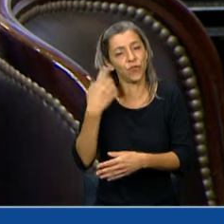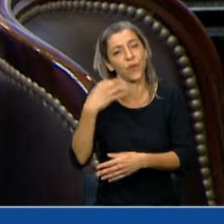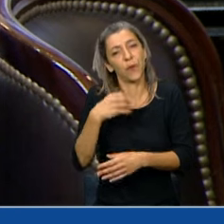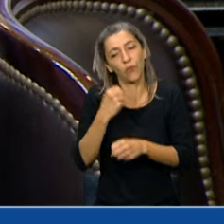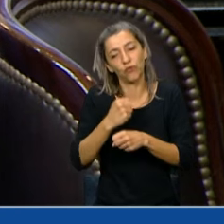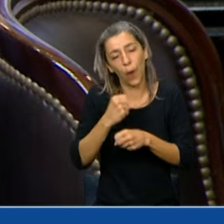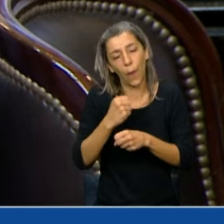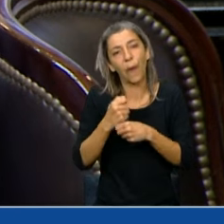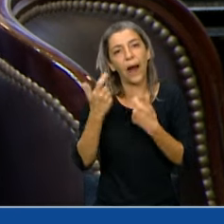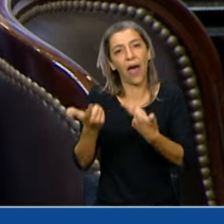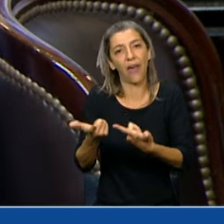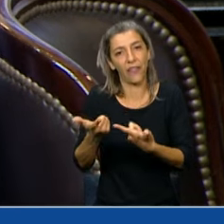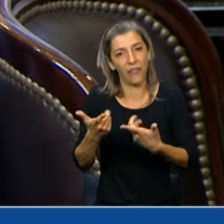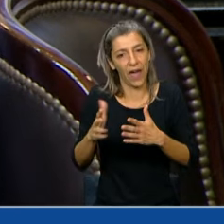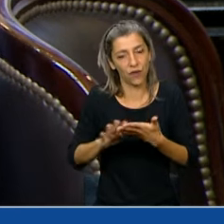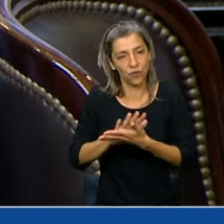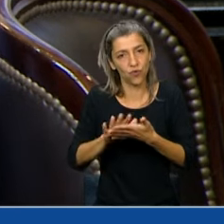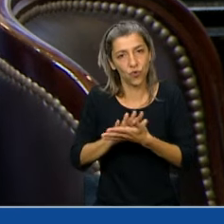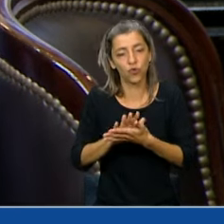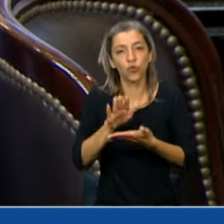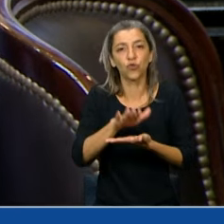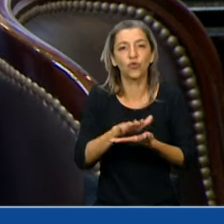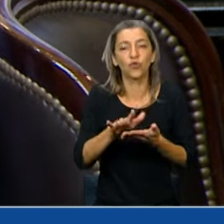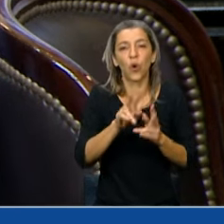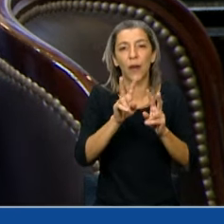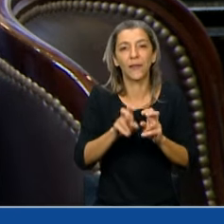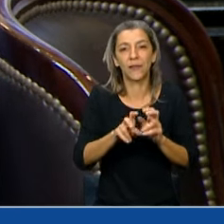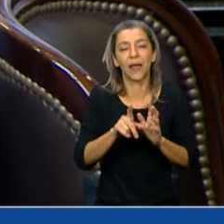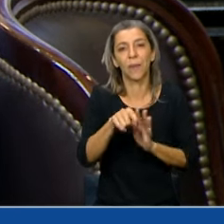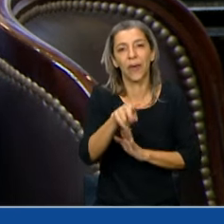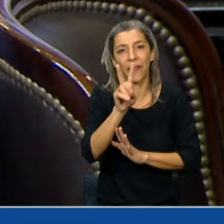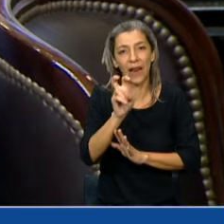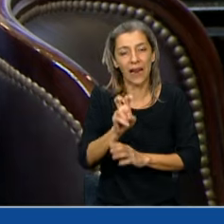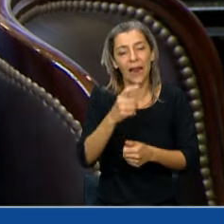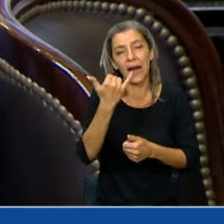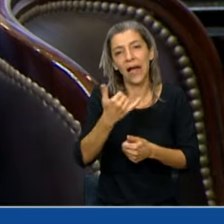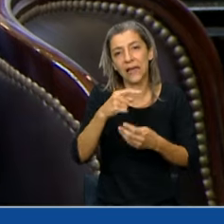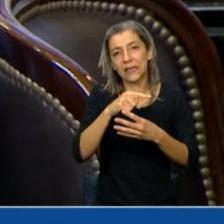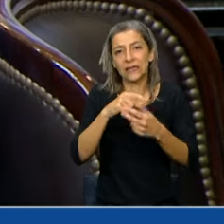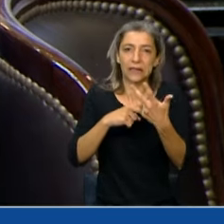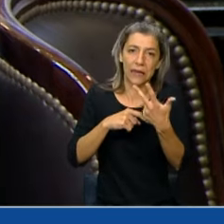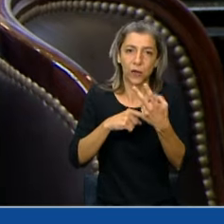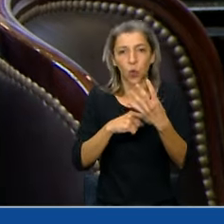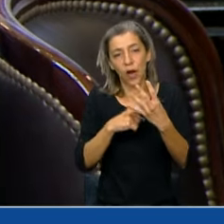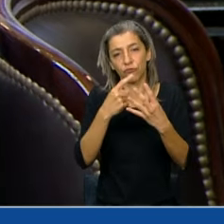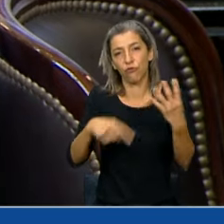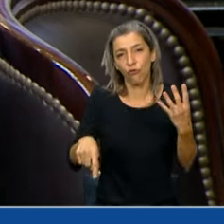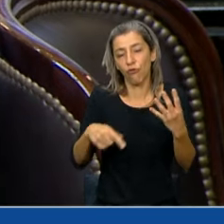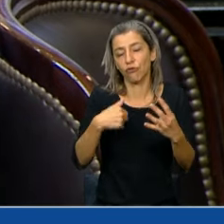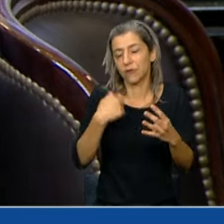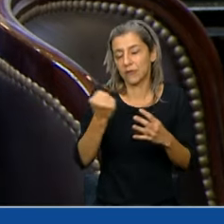para ell mire en en el tema alquiler hay tres o cuatro cosas que son centrales la quieren a